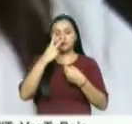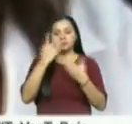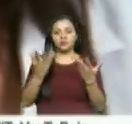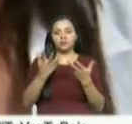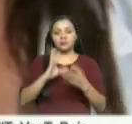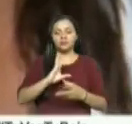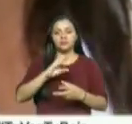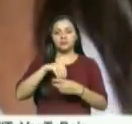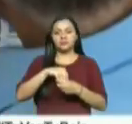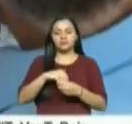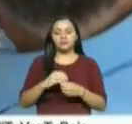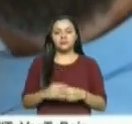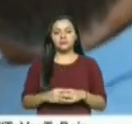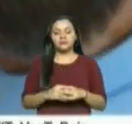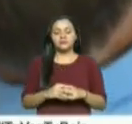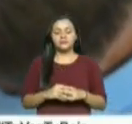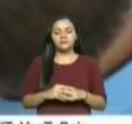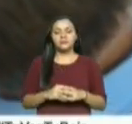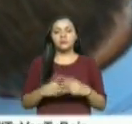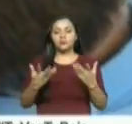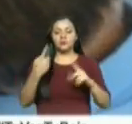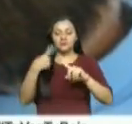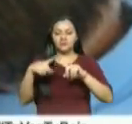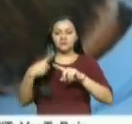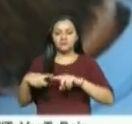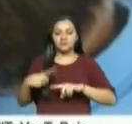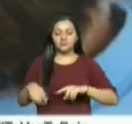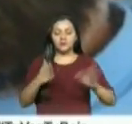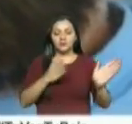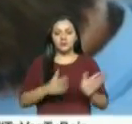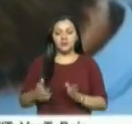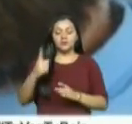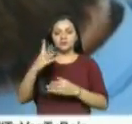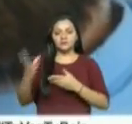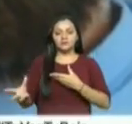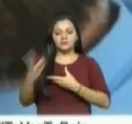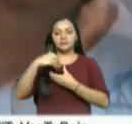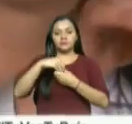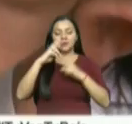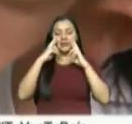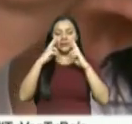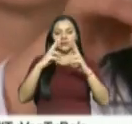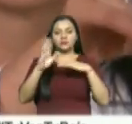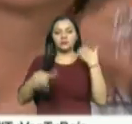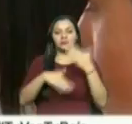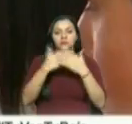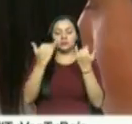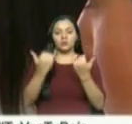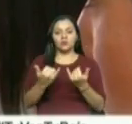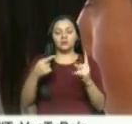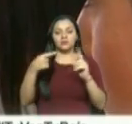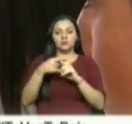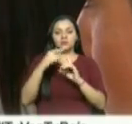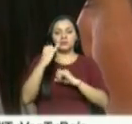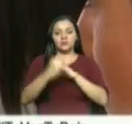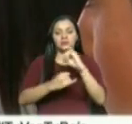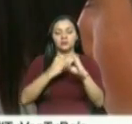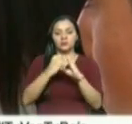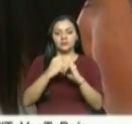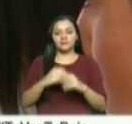como los proyectos Han Ice, Bug Life, entre otros, los cuales han recibido reconocimientos nacionales e internacionales.